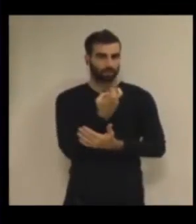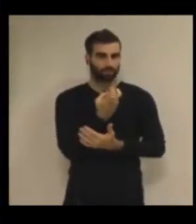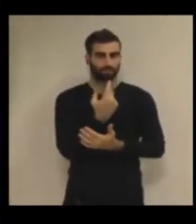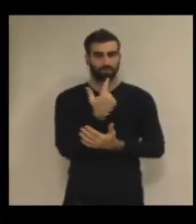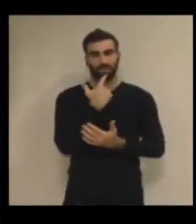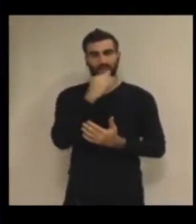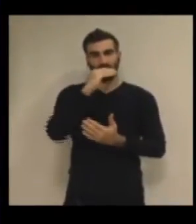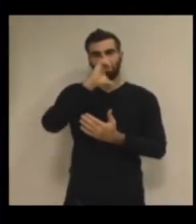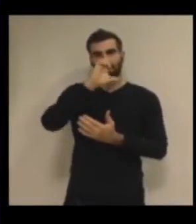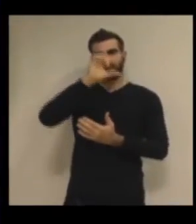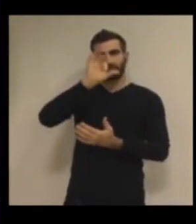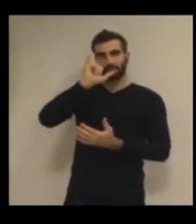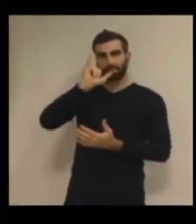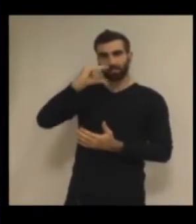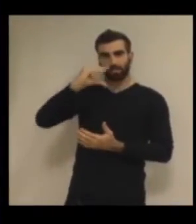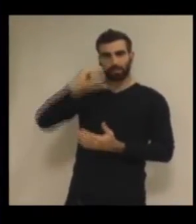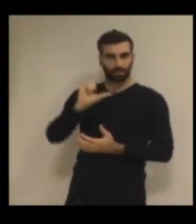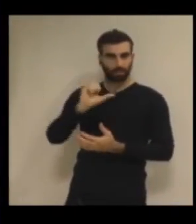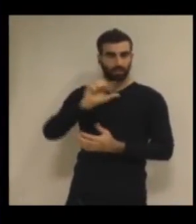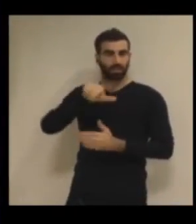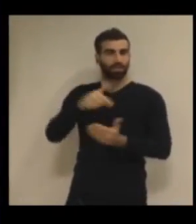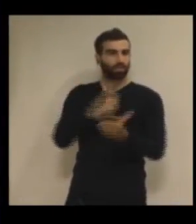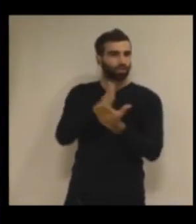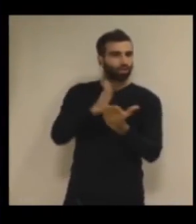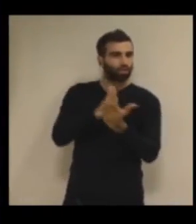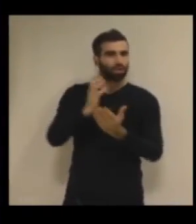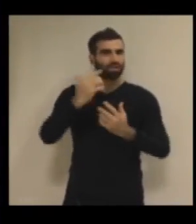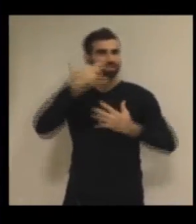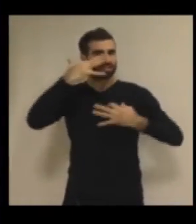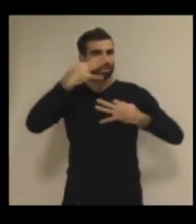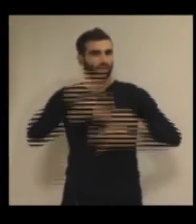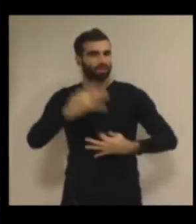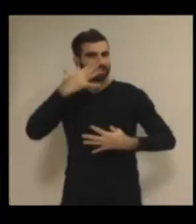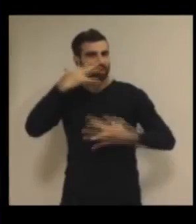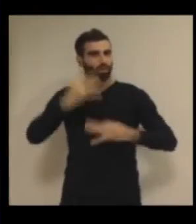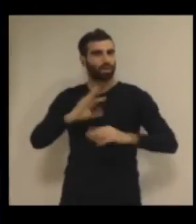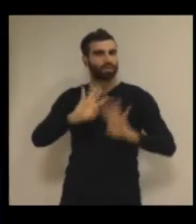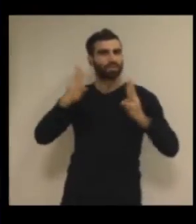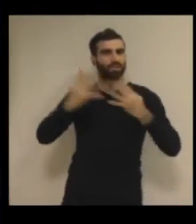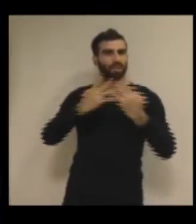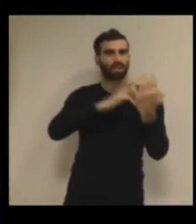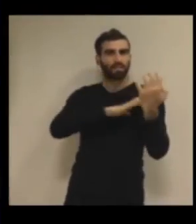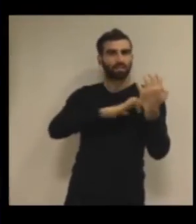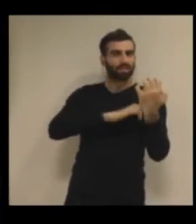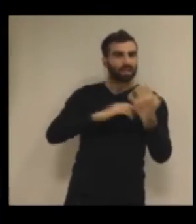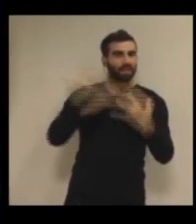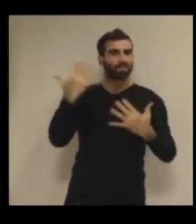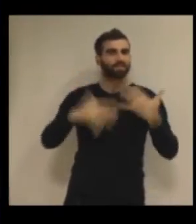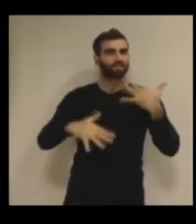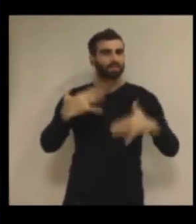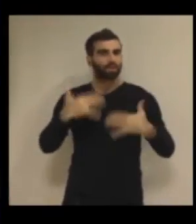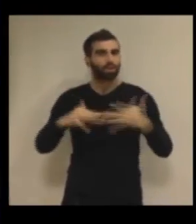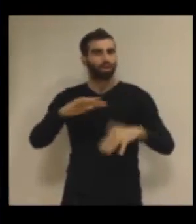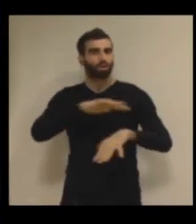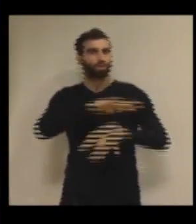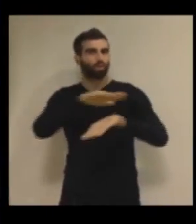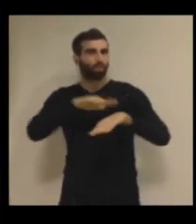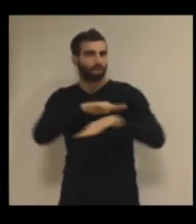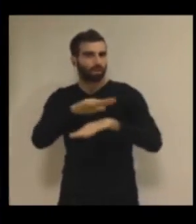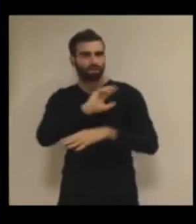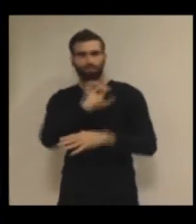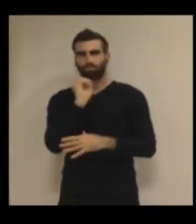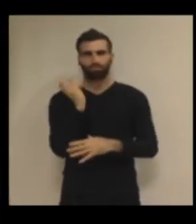en temas de seguridad telemática, administración electrónica, gobierno, etcétera, etcétera. Entonces, claro,